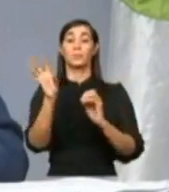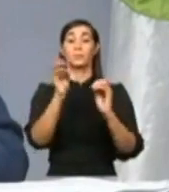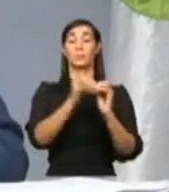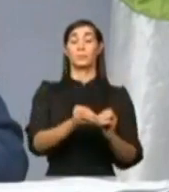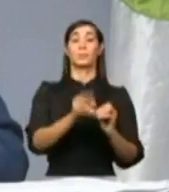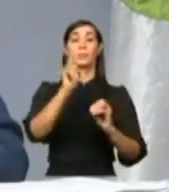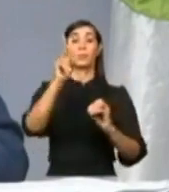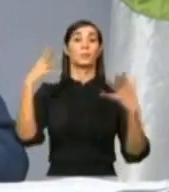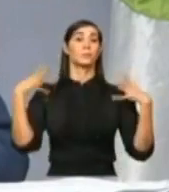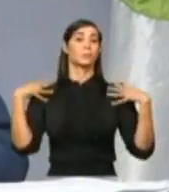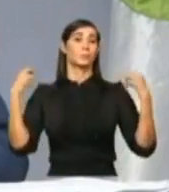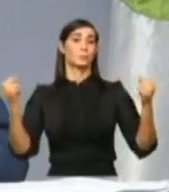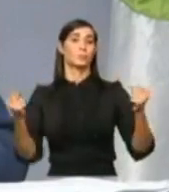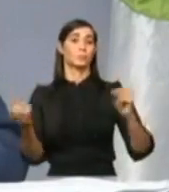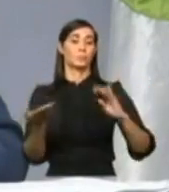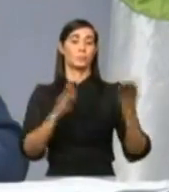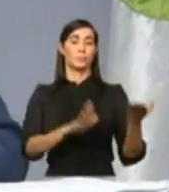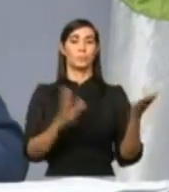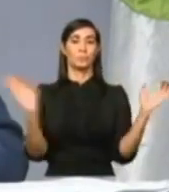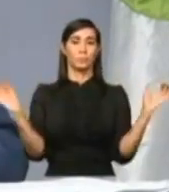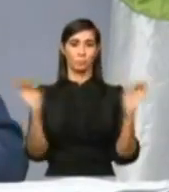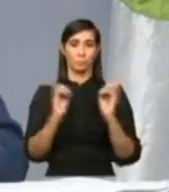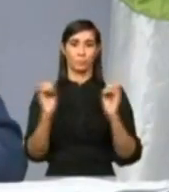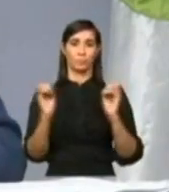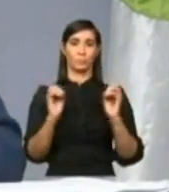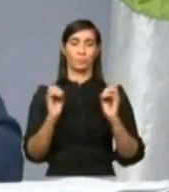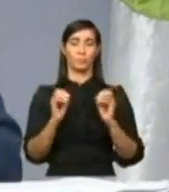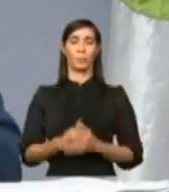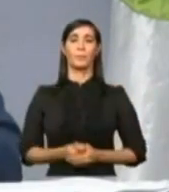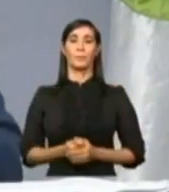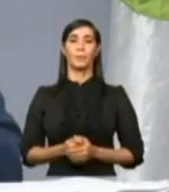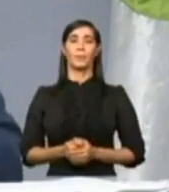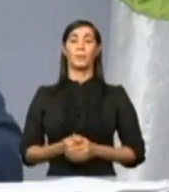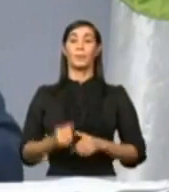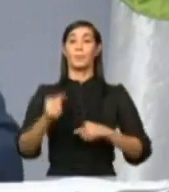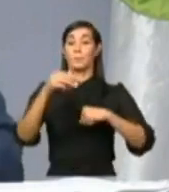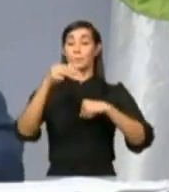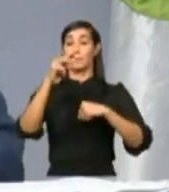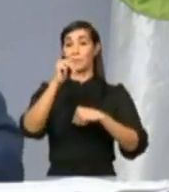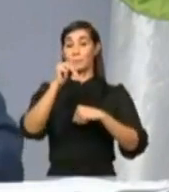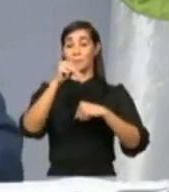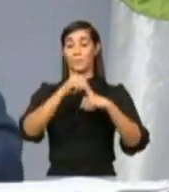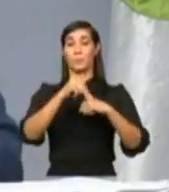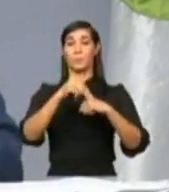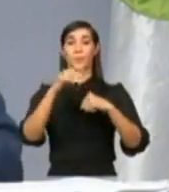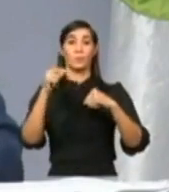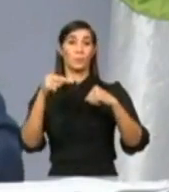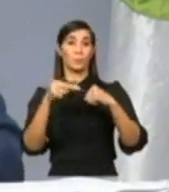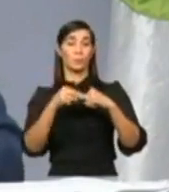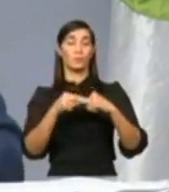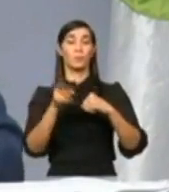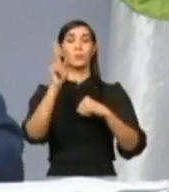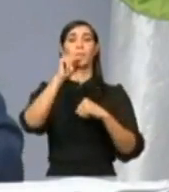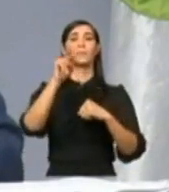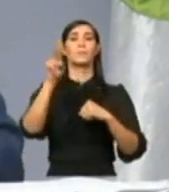2 recuperados, 0 fallecimientos. Monseñor Noel, 22 casos